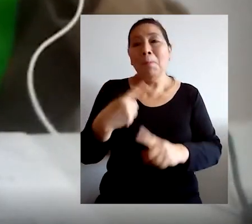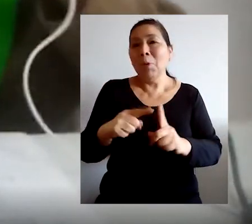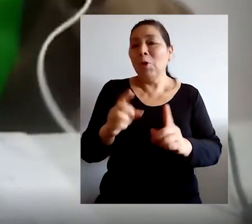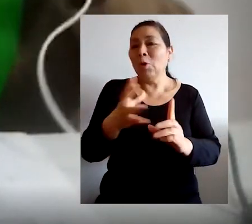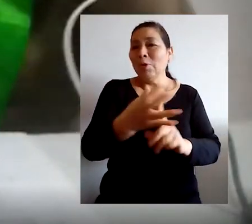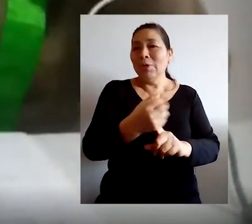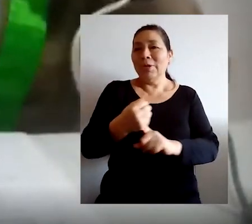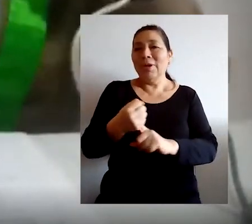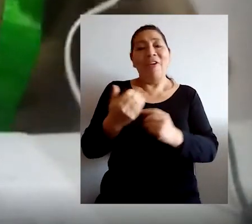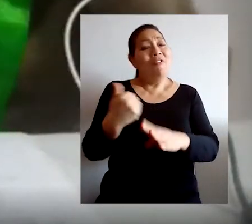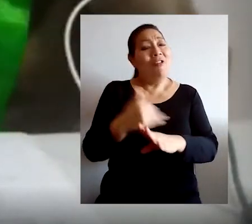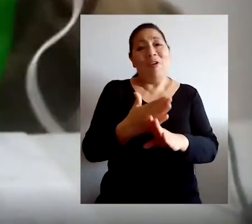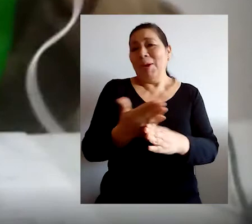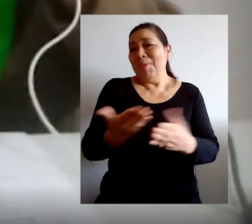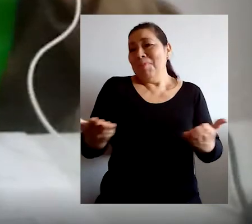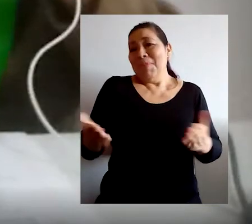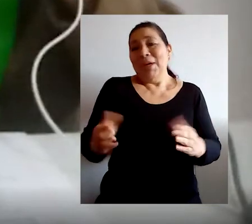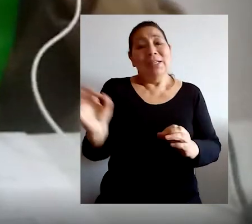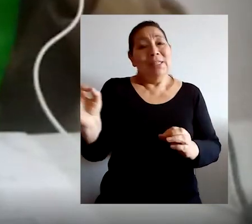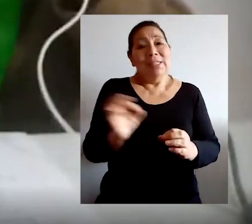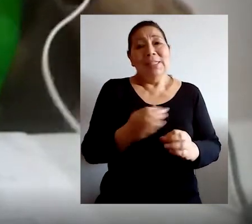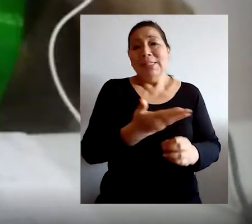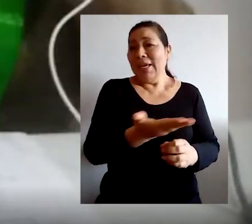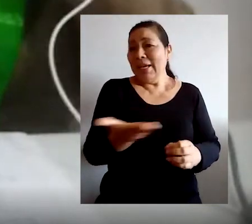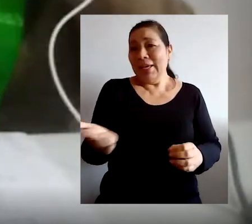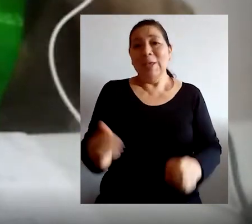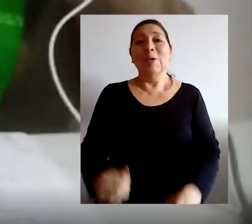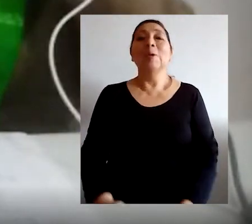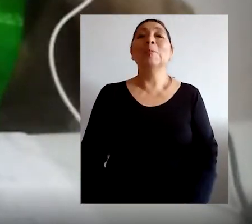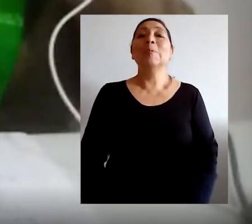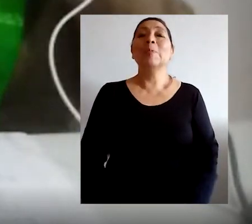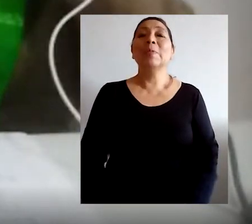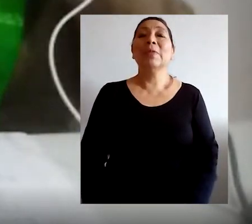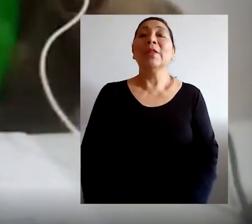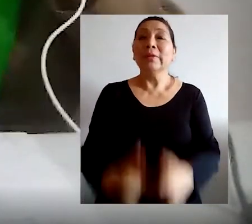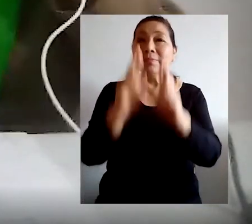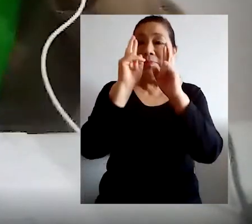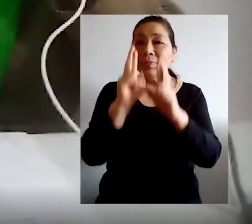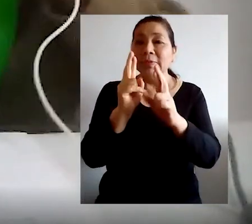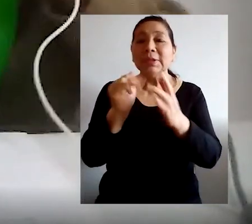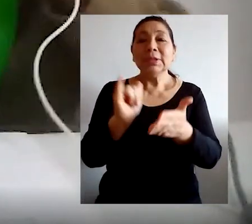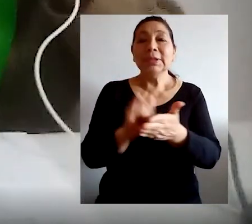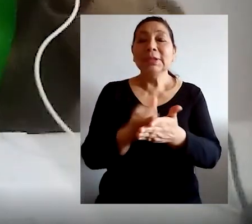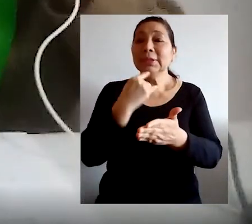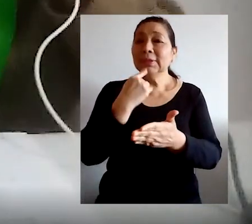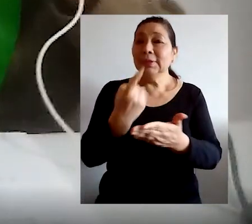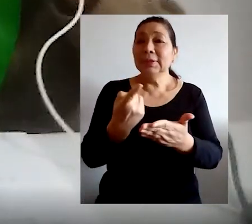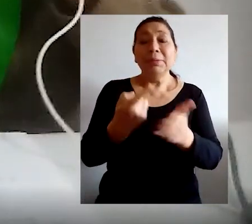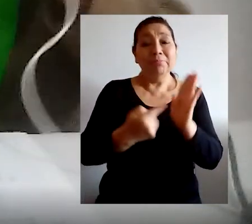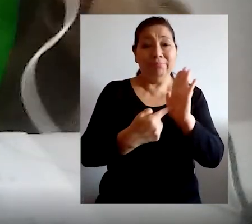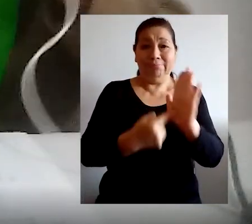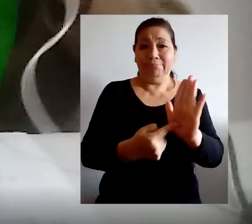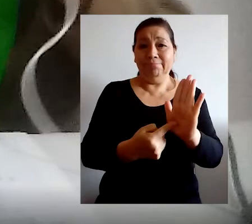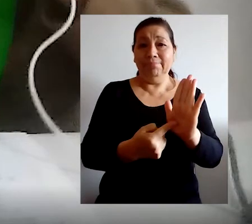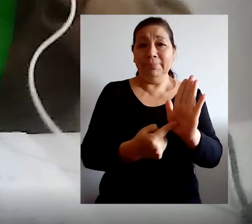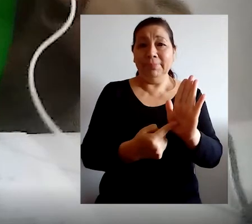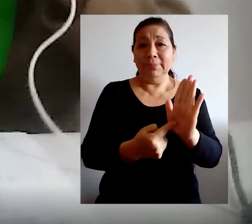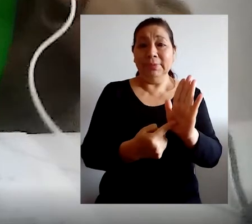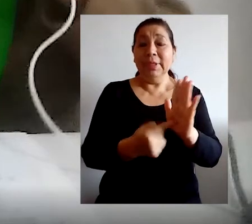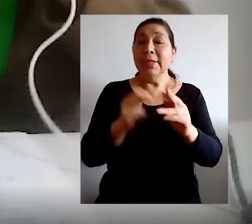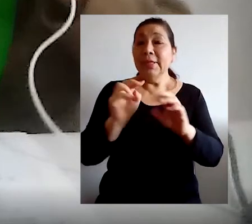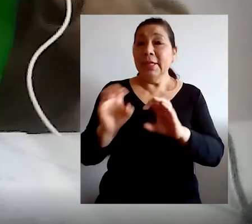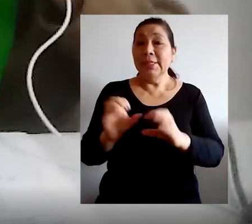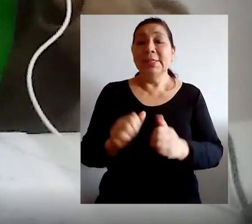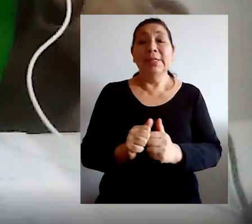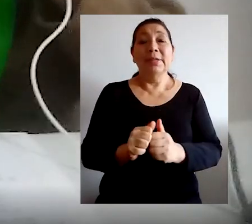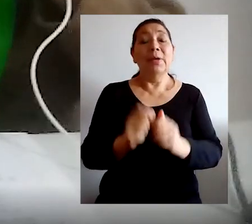la sustracción de la materia. Sin perjuicio de ello, señores magistrados, respecto a lo que se señala en el presente acto, que se está